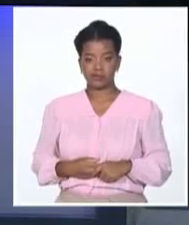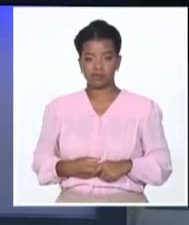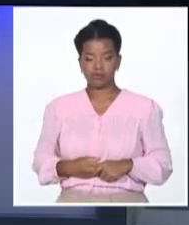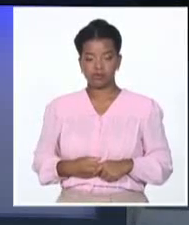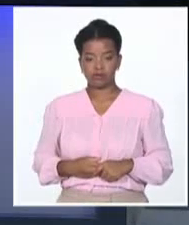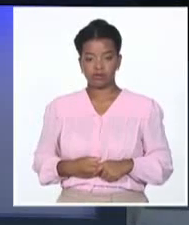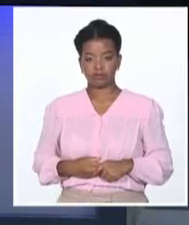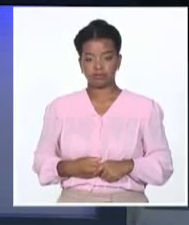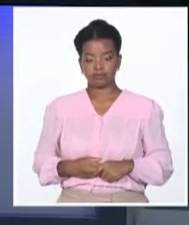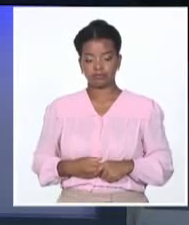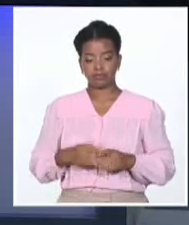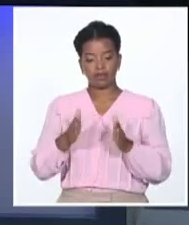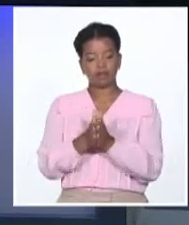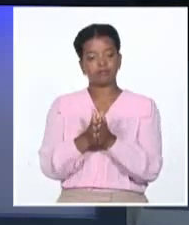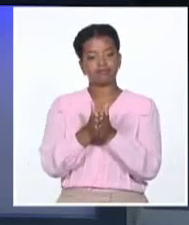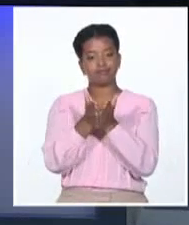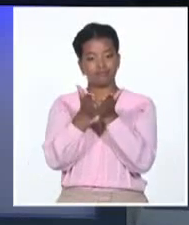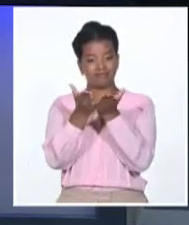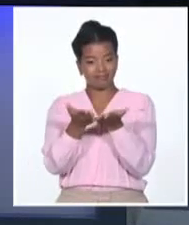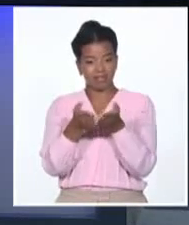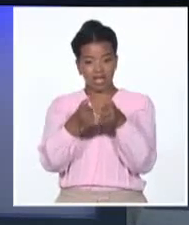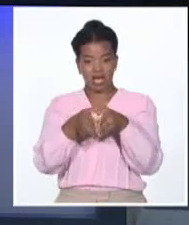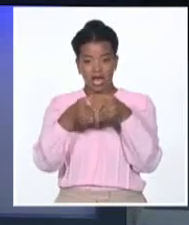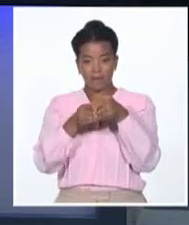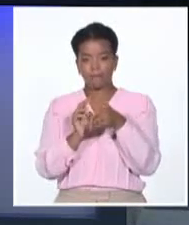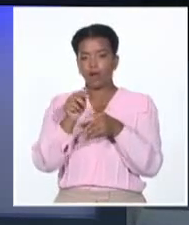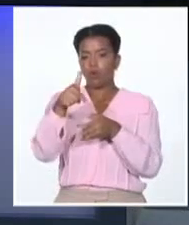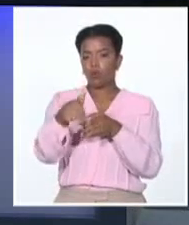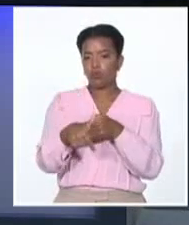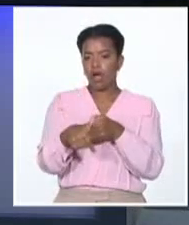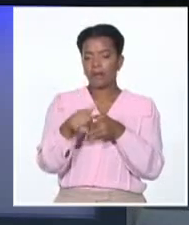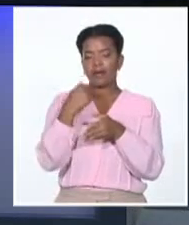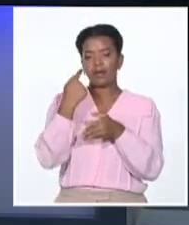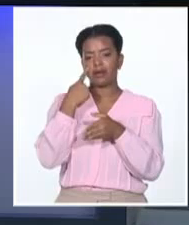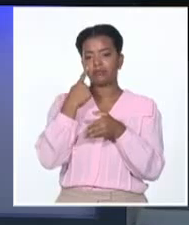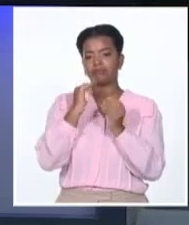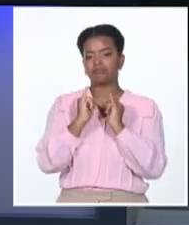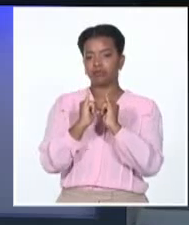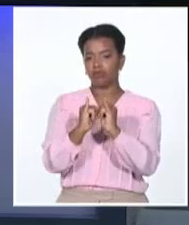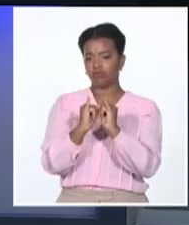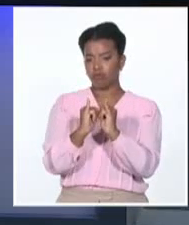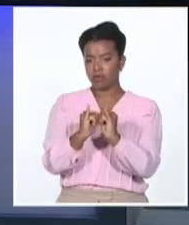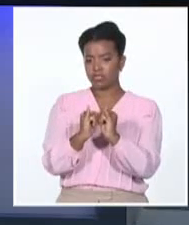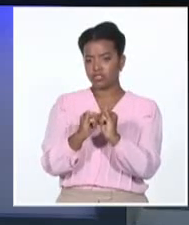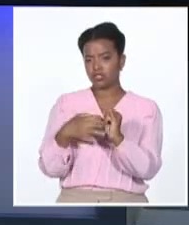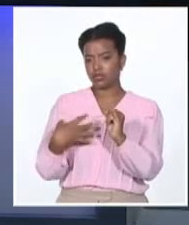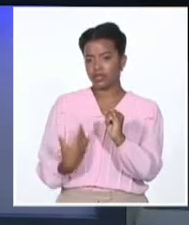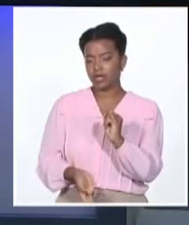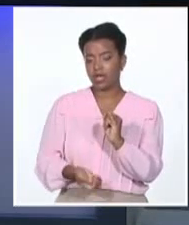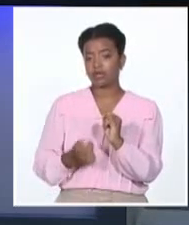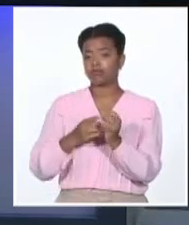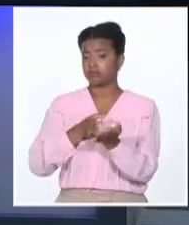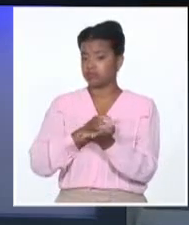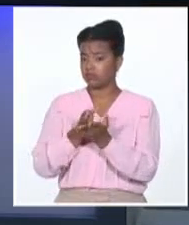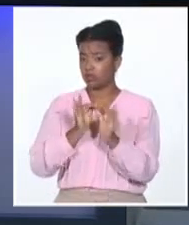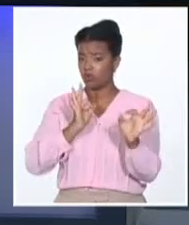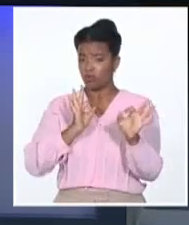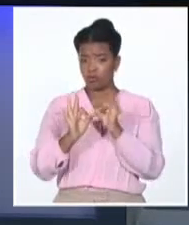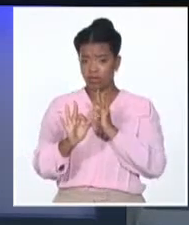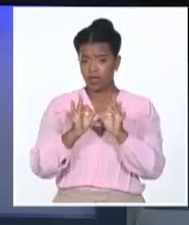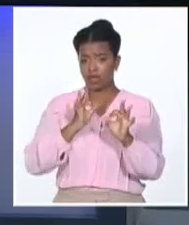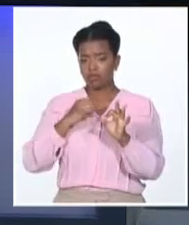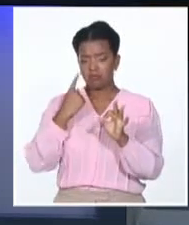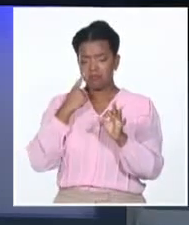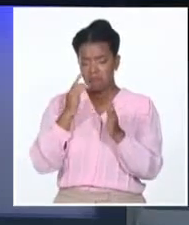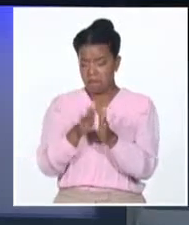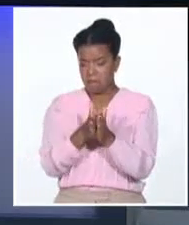Y el periódico Gramma publicó este jueves el editorial La Guardia Revolucionaria no se descuidará jamás. A continuación la